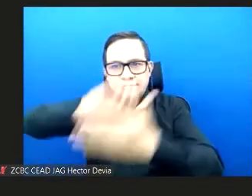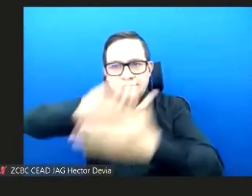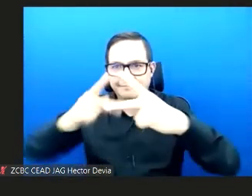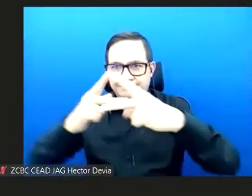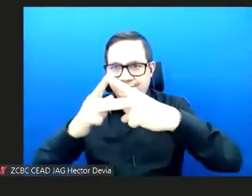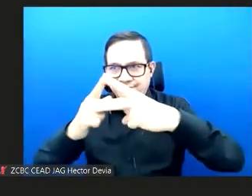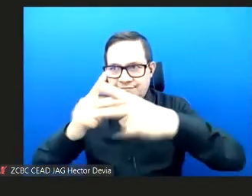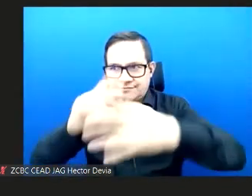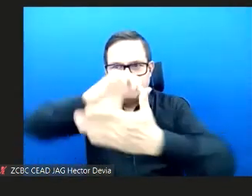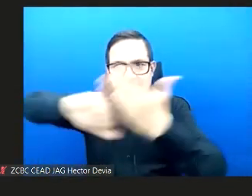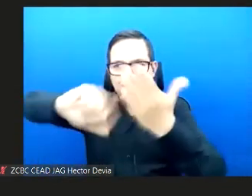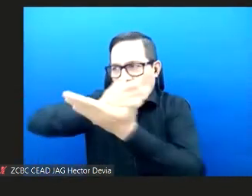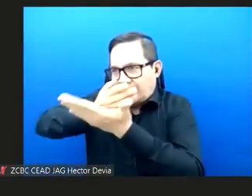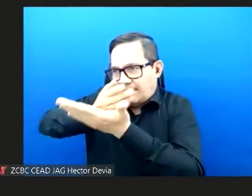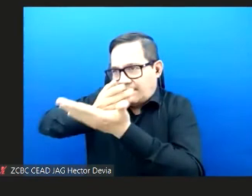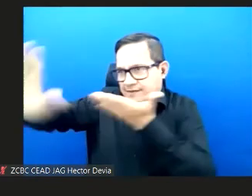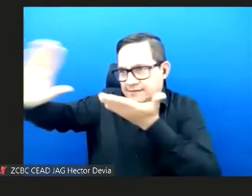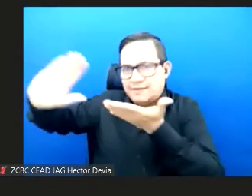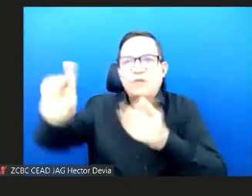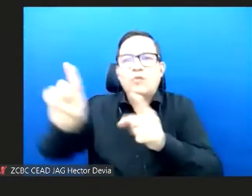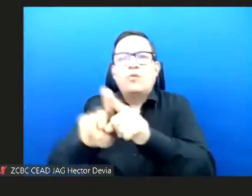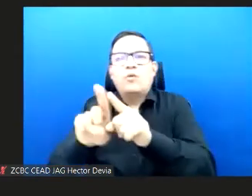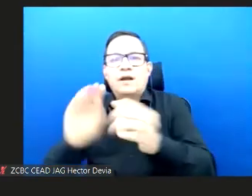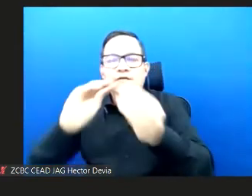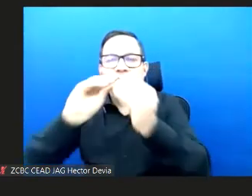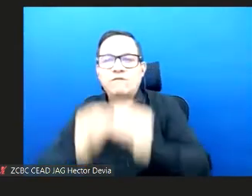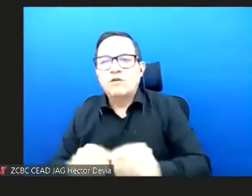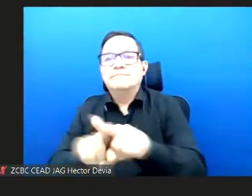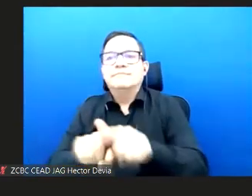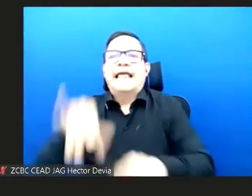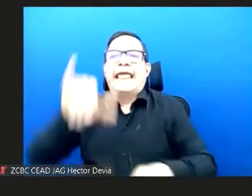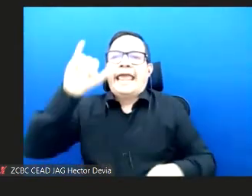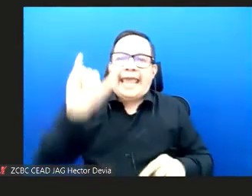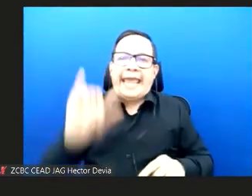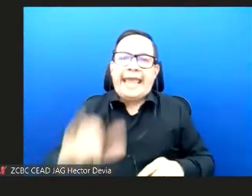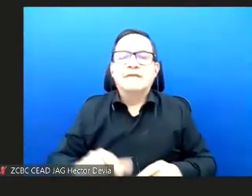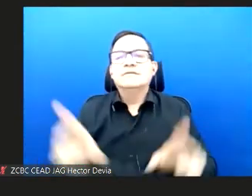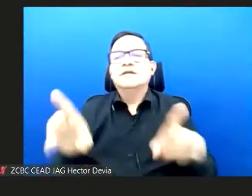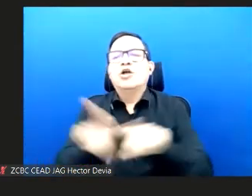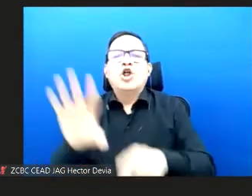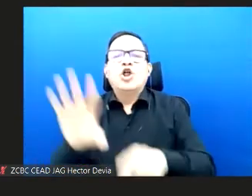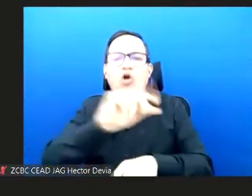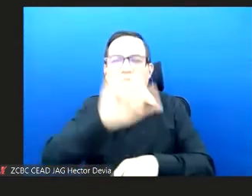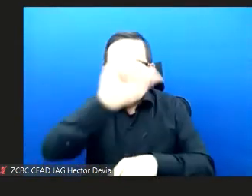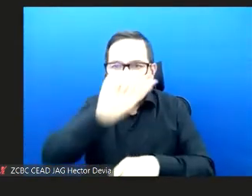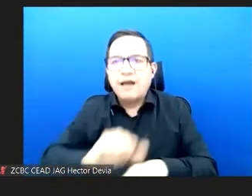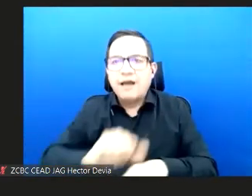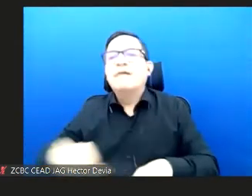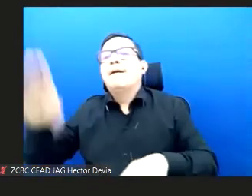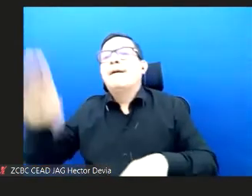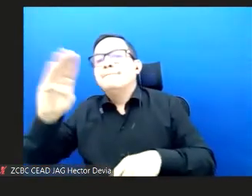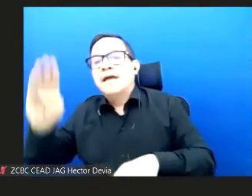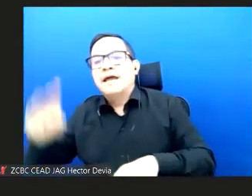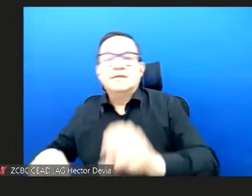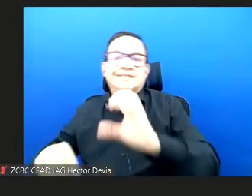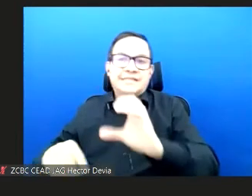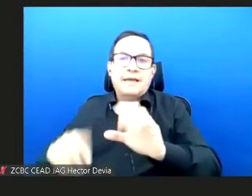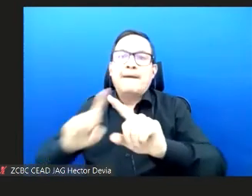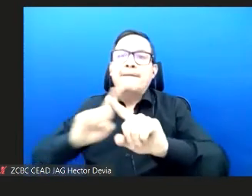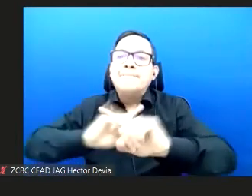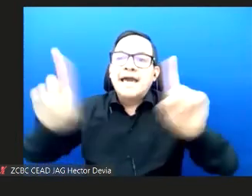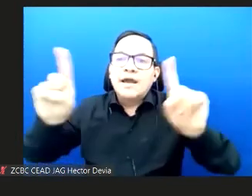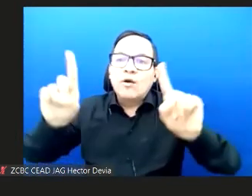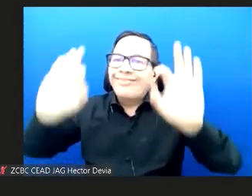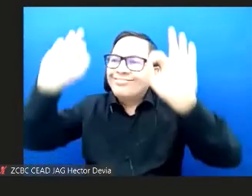que nos debería quedar así. ¿Listo? Tenemos todo lo de A, todo lo de B, todo lo de C, pero